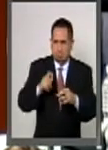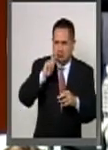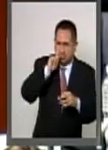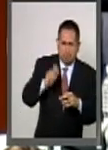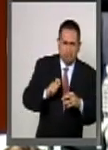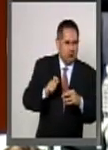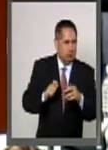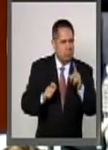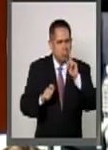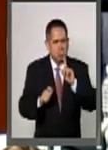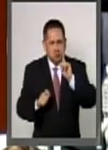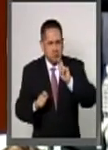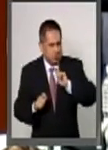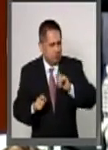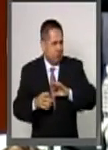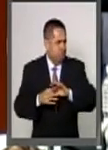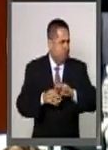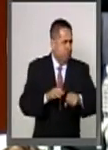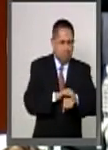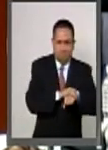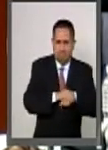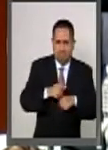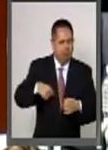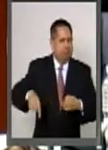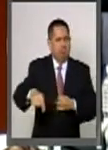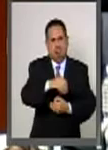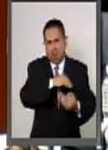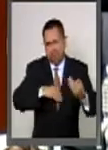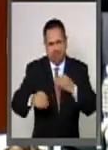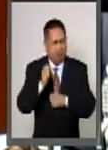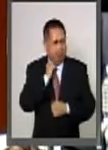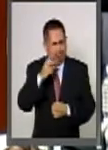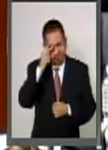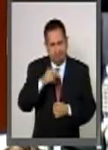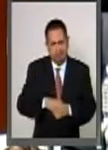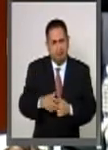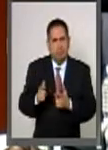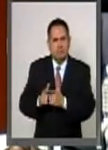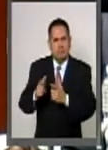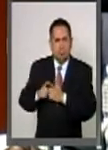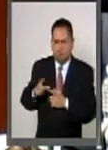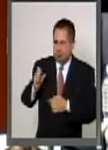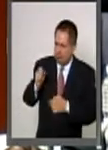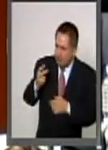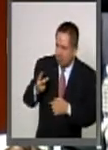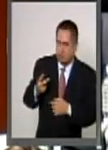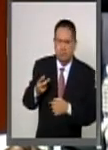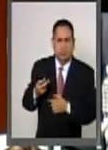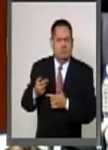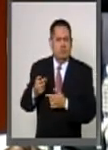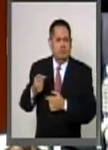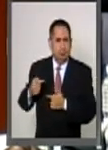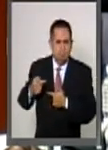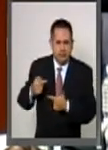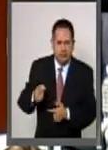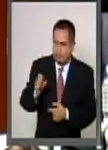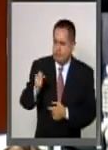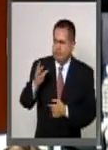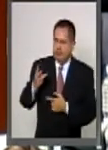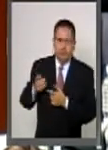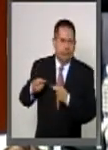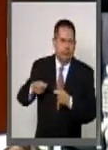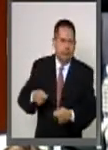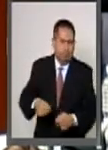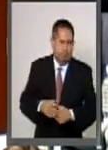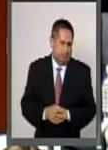y amigas en este Senado de la República, en la 62 legislatura y en la 63.